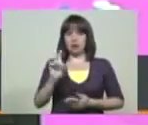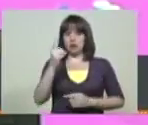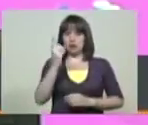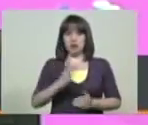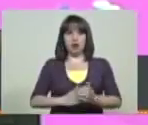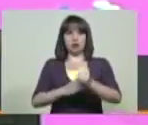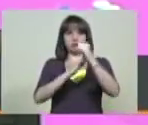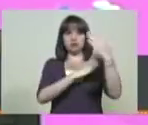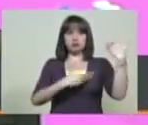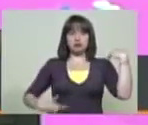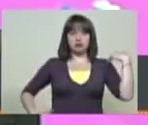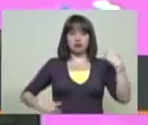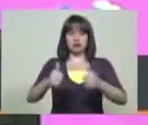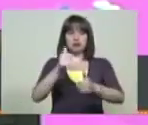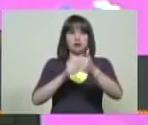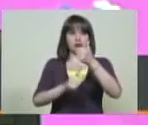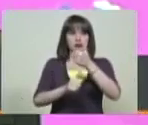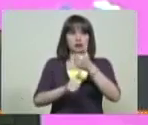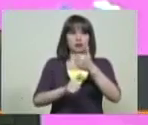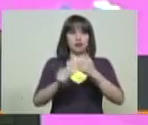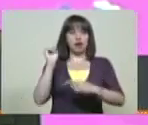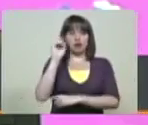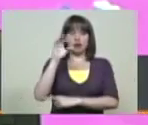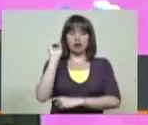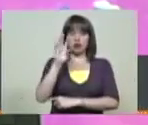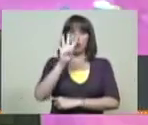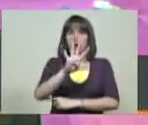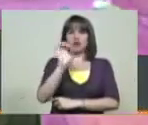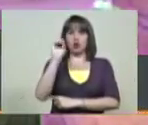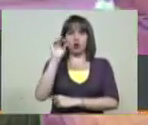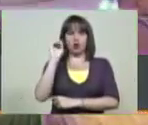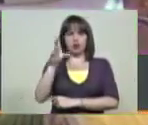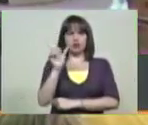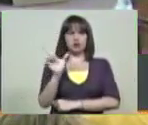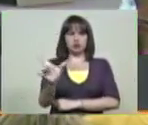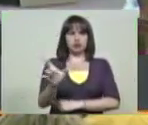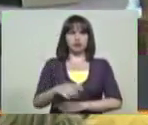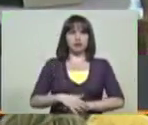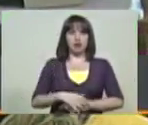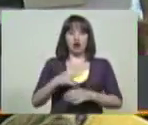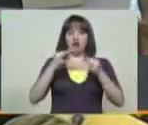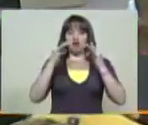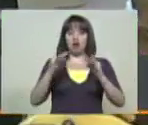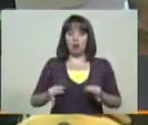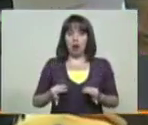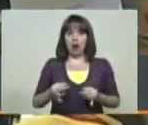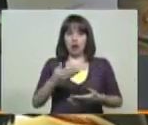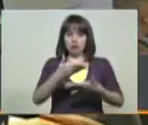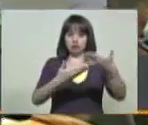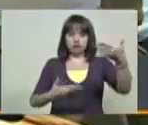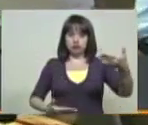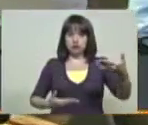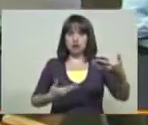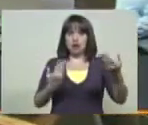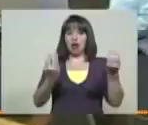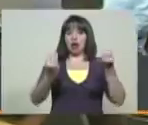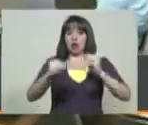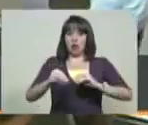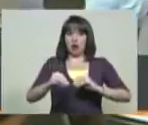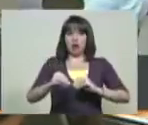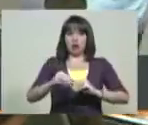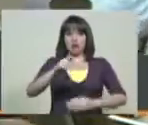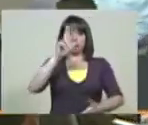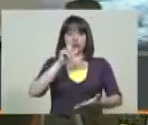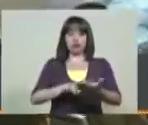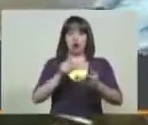del partido de este congreso del cuarto congreso formalmente la ratificación del